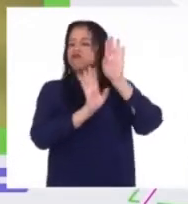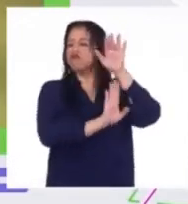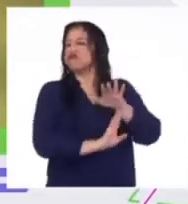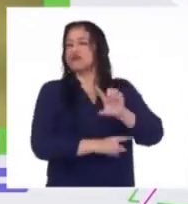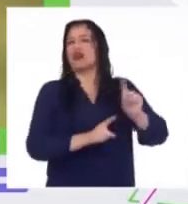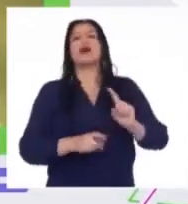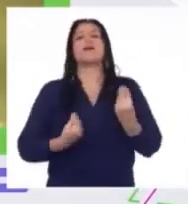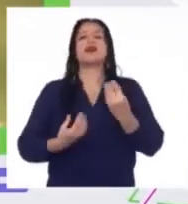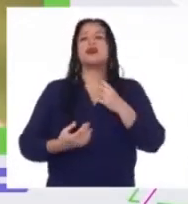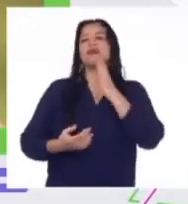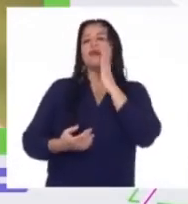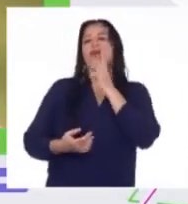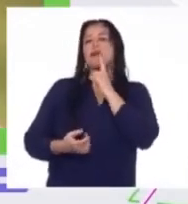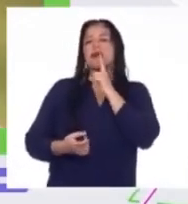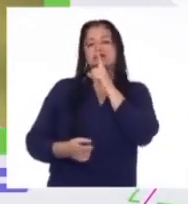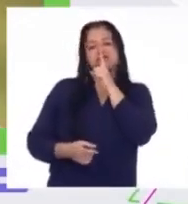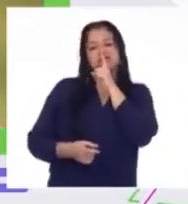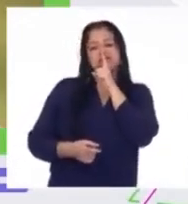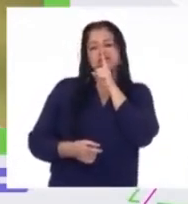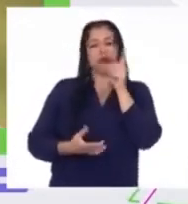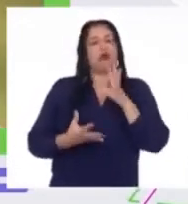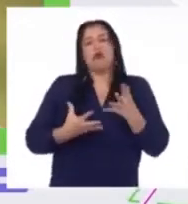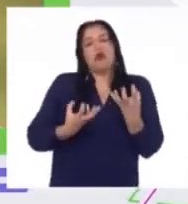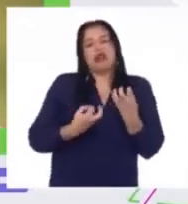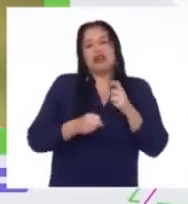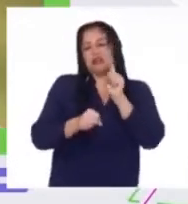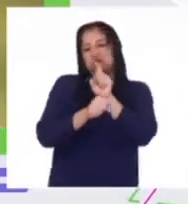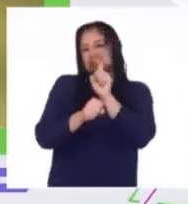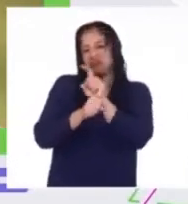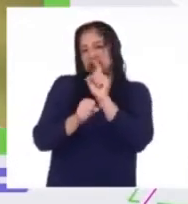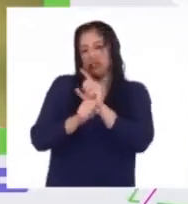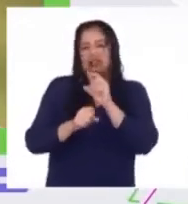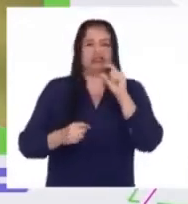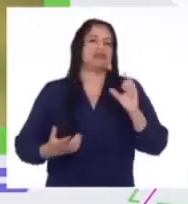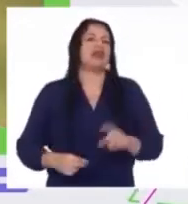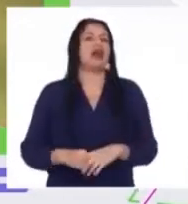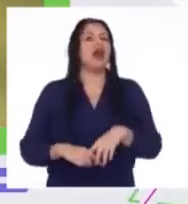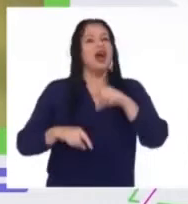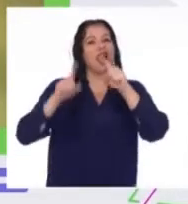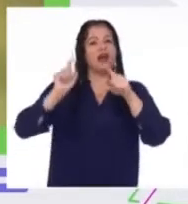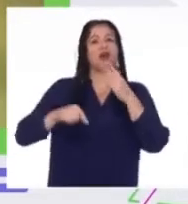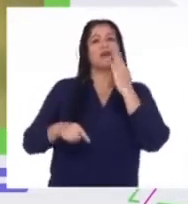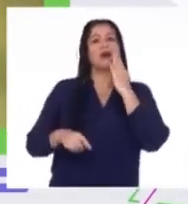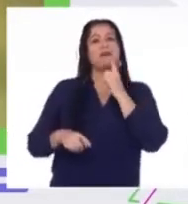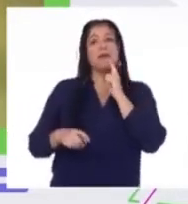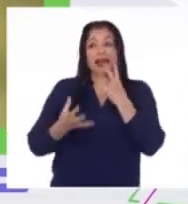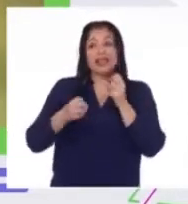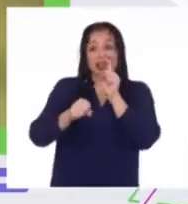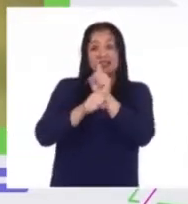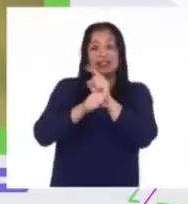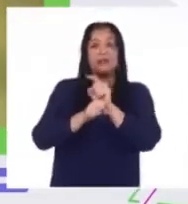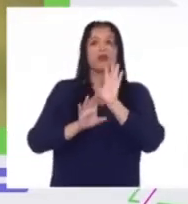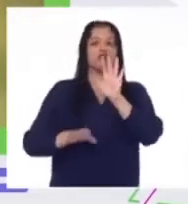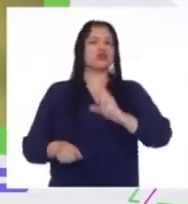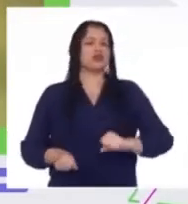porque sus padres no les dicen nada, sus padres no les quieren enseñar. Hay algunos padres que les quieren enseñar, pero sus hijos ya no quieren. ¿Qué voy a estar hablando ese